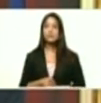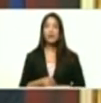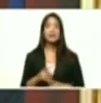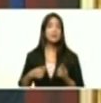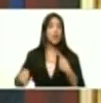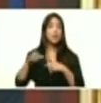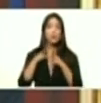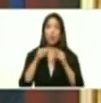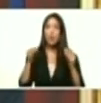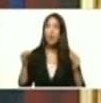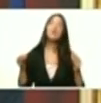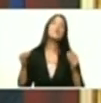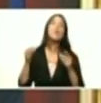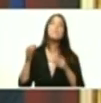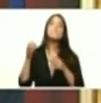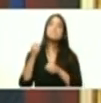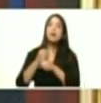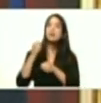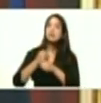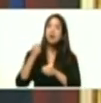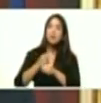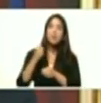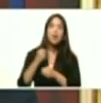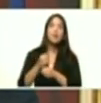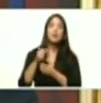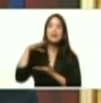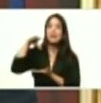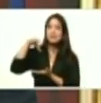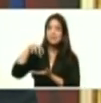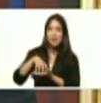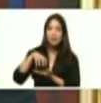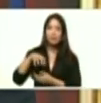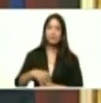para el funcionamiento del Estado.